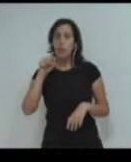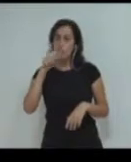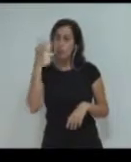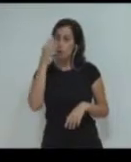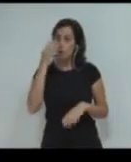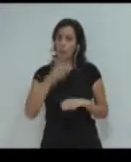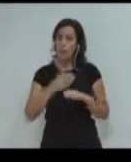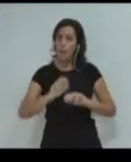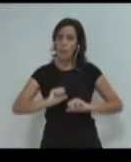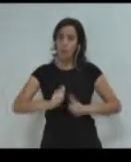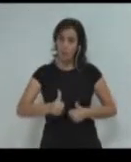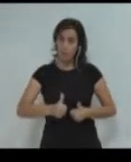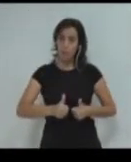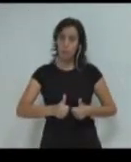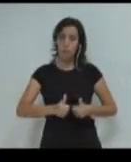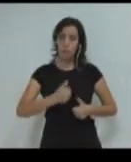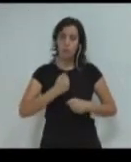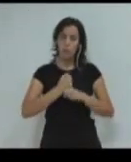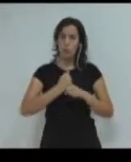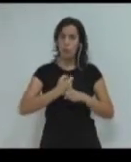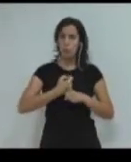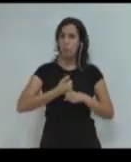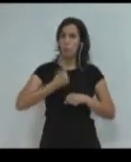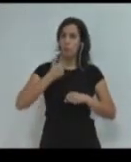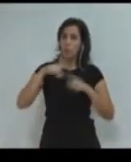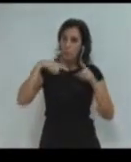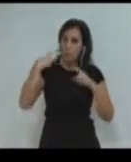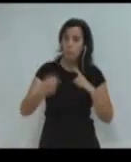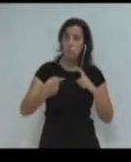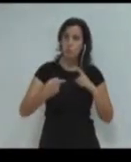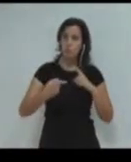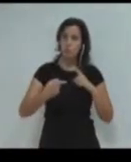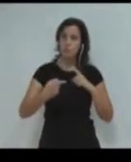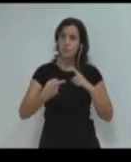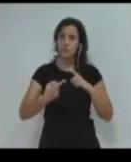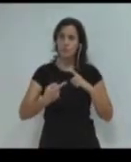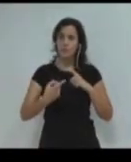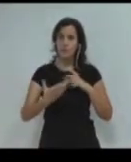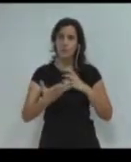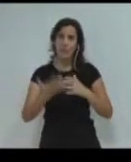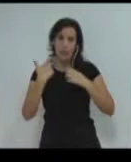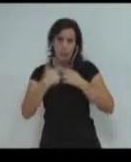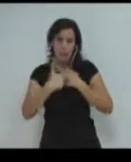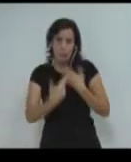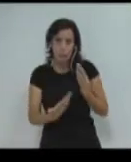nos ahorramos a la larga el tiempo. Para eso hay que conocer la herramienta